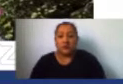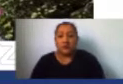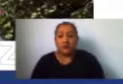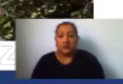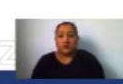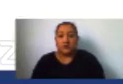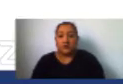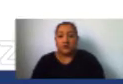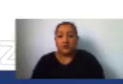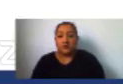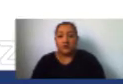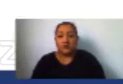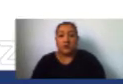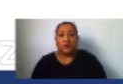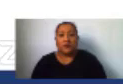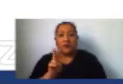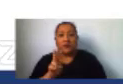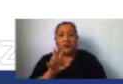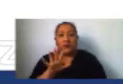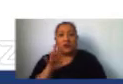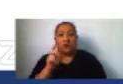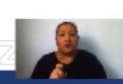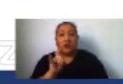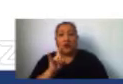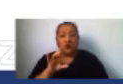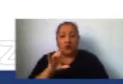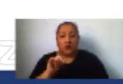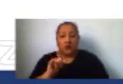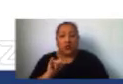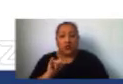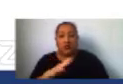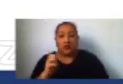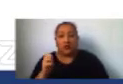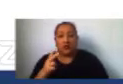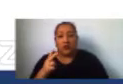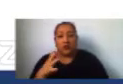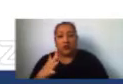25 personas en UCI y 425 fallecidos.